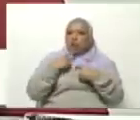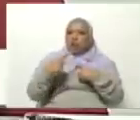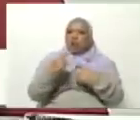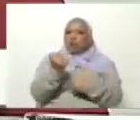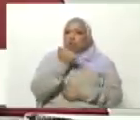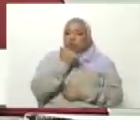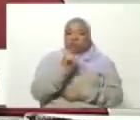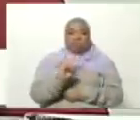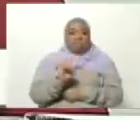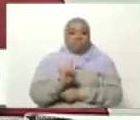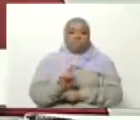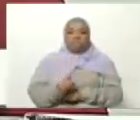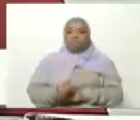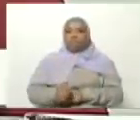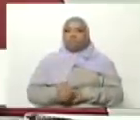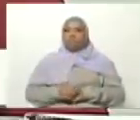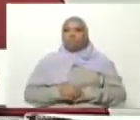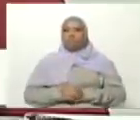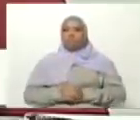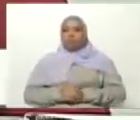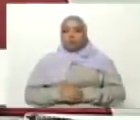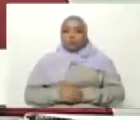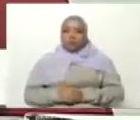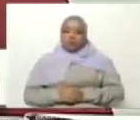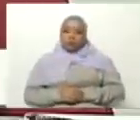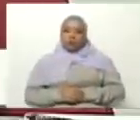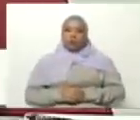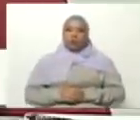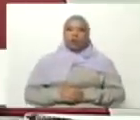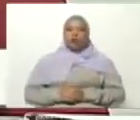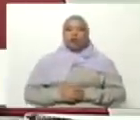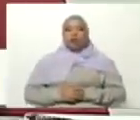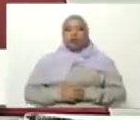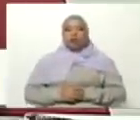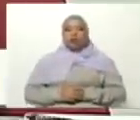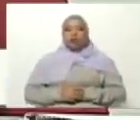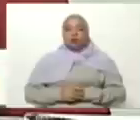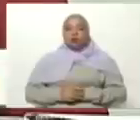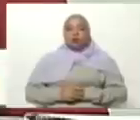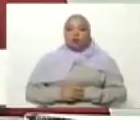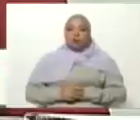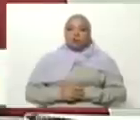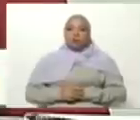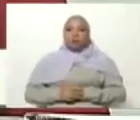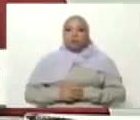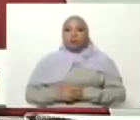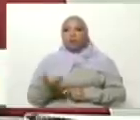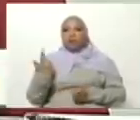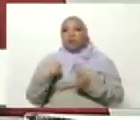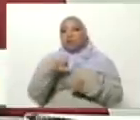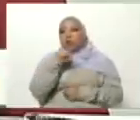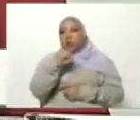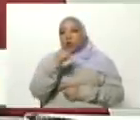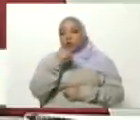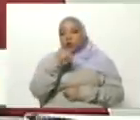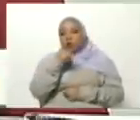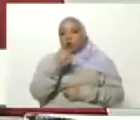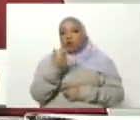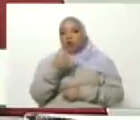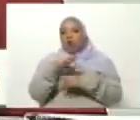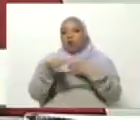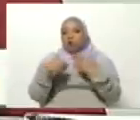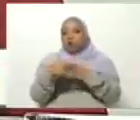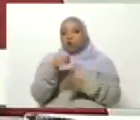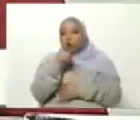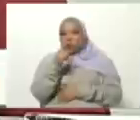pueda recibir esos recursos que están represados en buena parte del mundo. Y ojalá que sigan, no 3.000 millones, todo lo que se